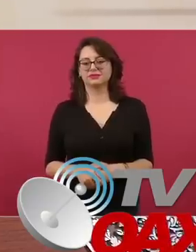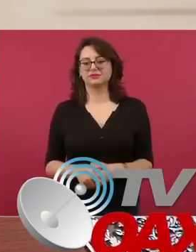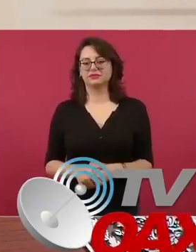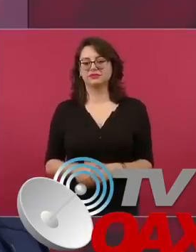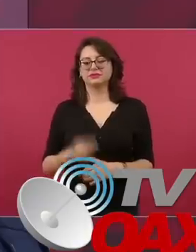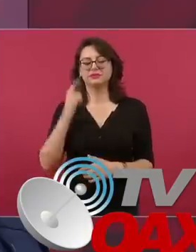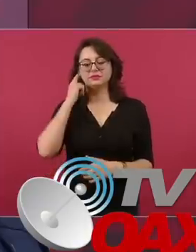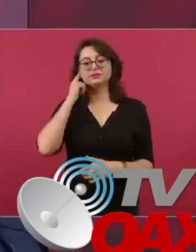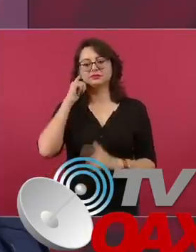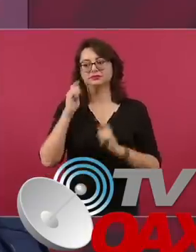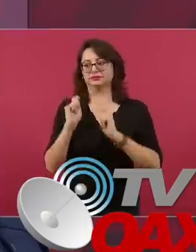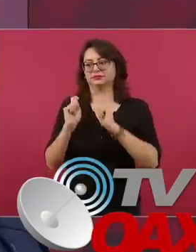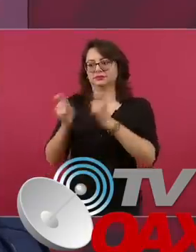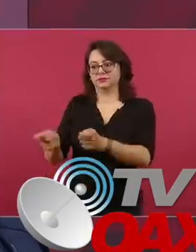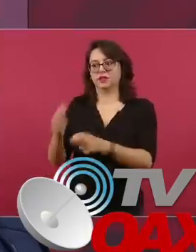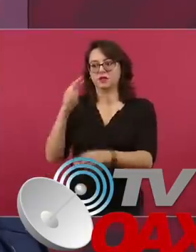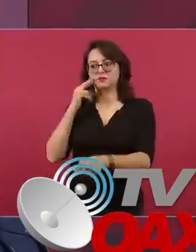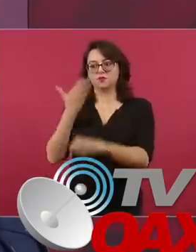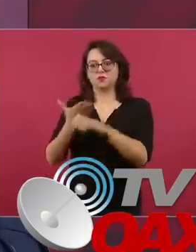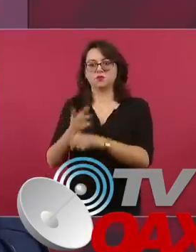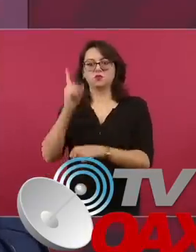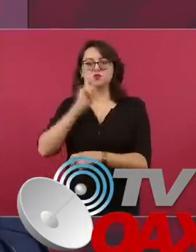con una responsable.